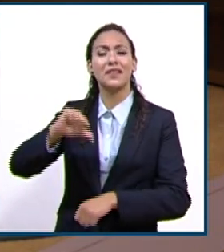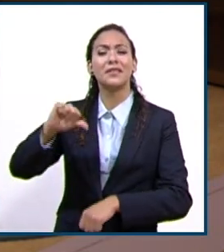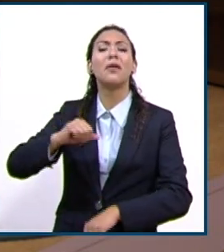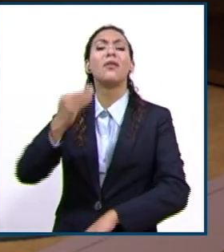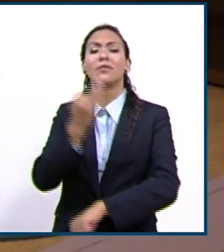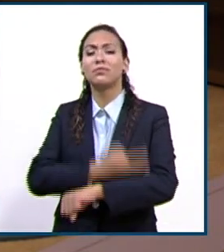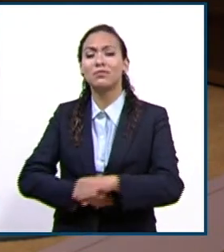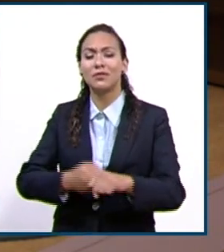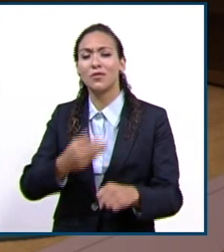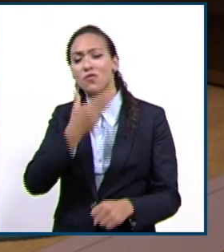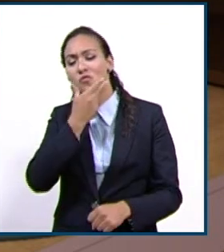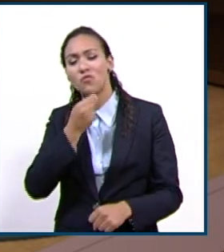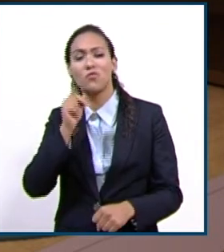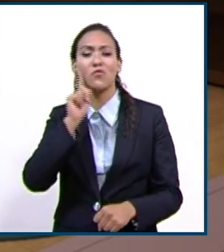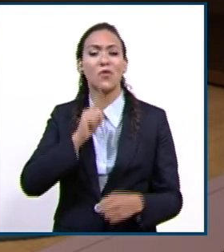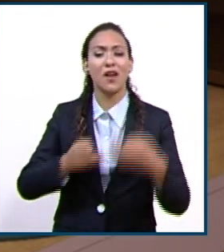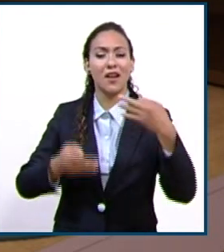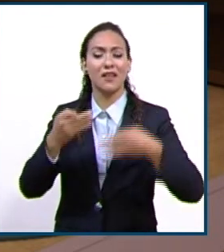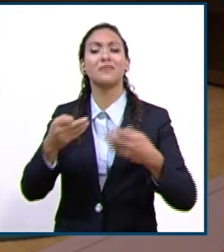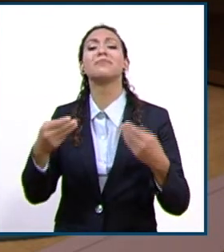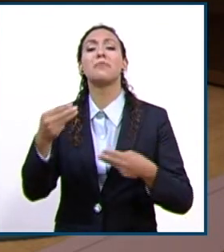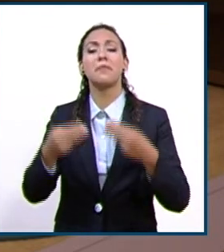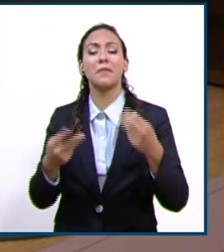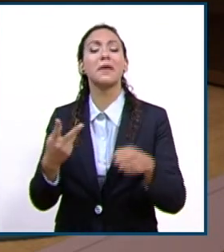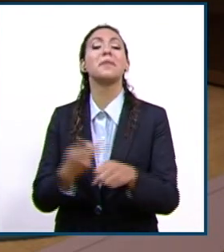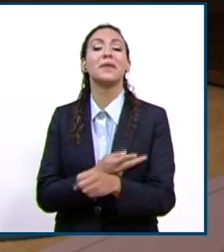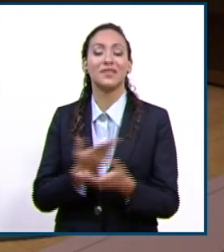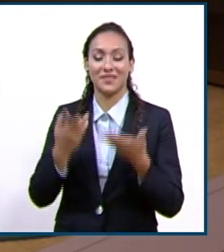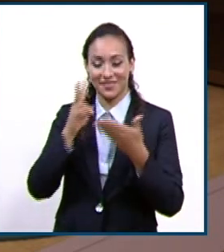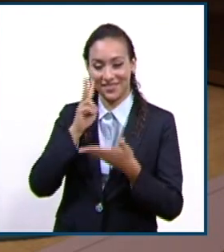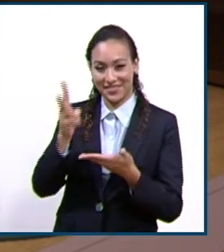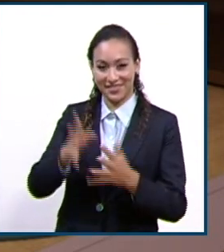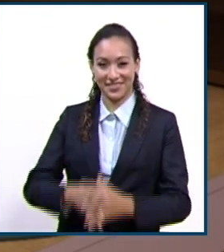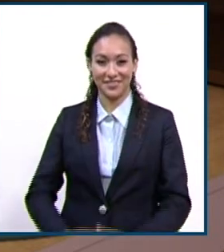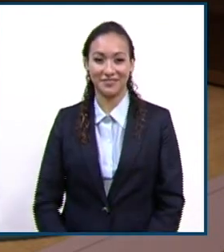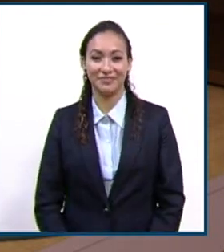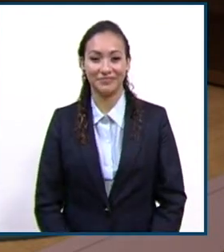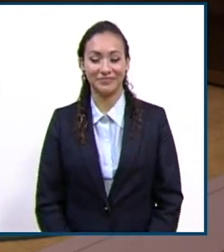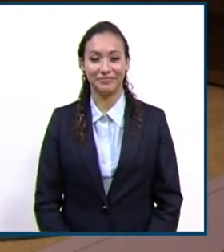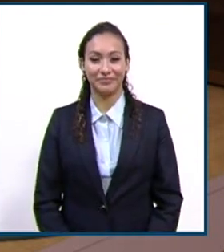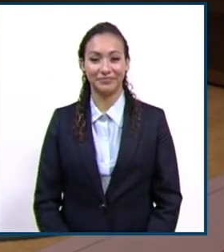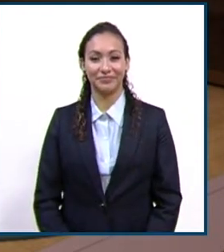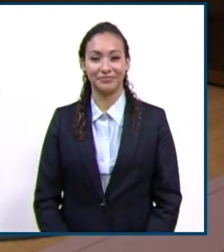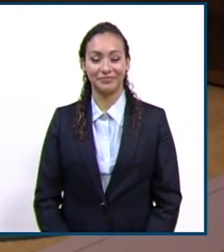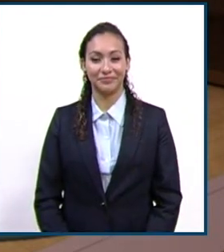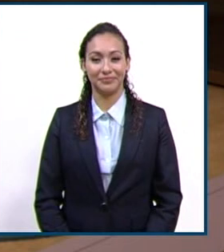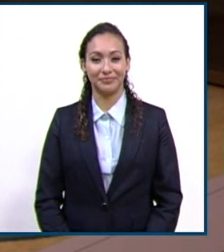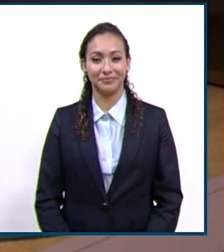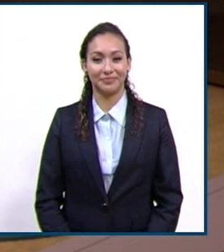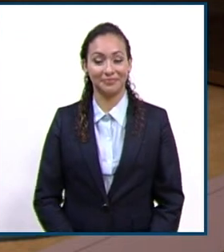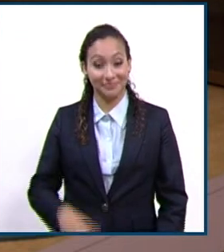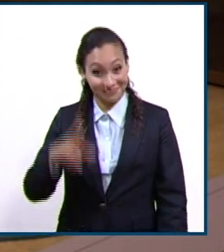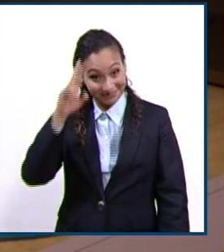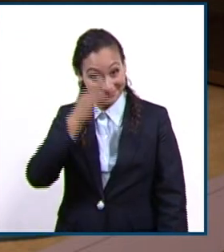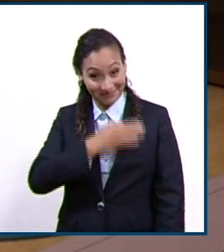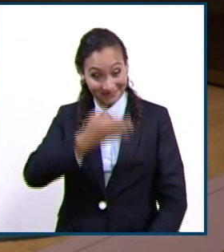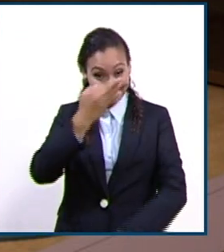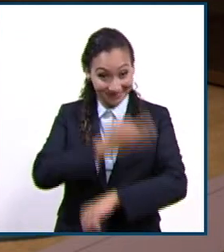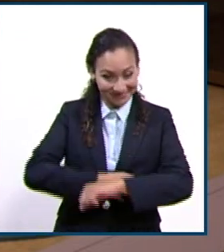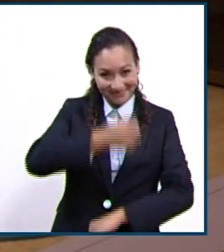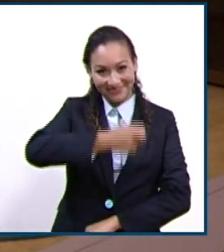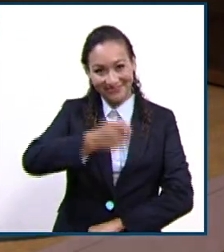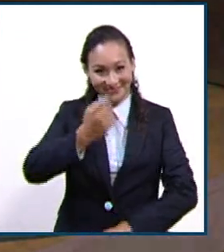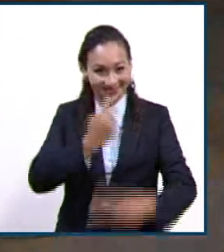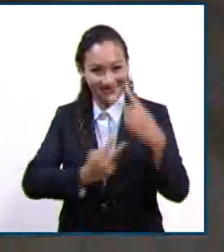las y los ministros en sesión de pleno. Adelante, Mario, te escuchamos. ¿Qué tal? Muy buenas tardes a todas las personas que siguen